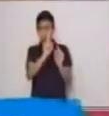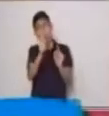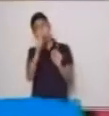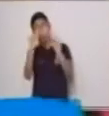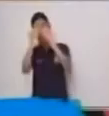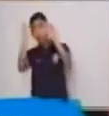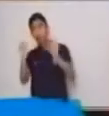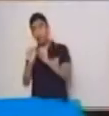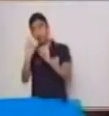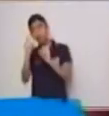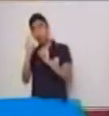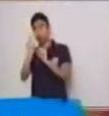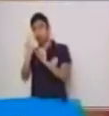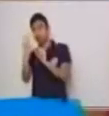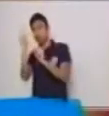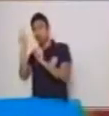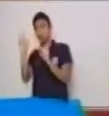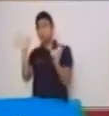una línea